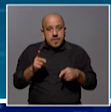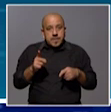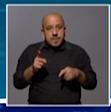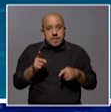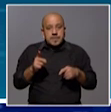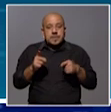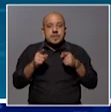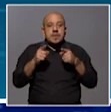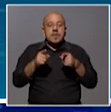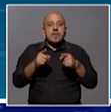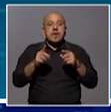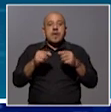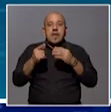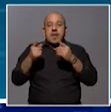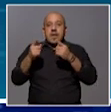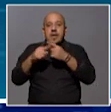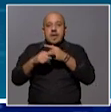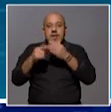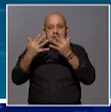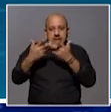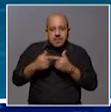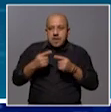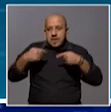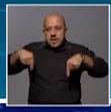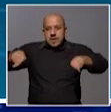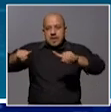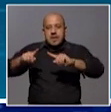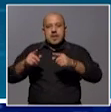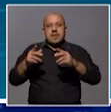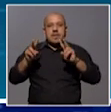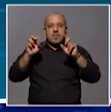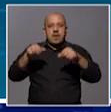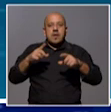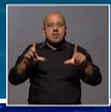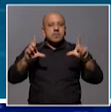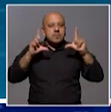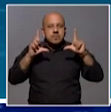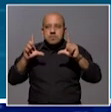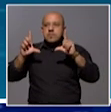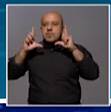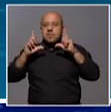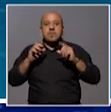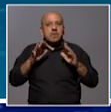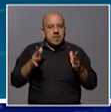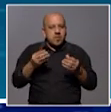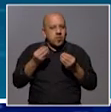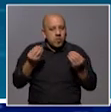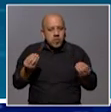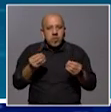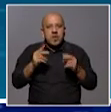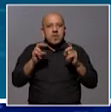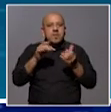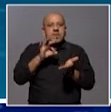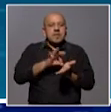el esquema opinión pública coalición fortaleza del gobierno es una de las claves para entender cómo funcionan el